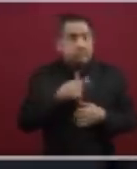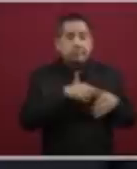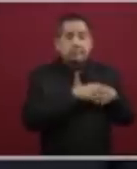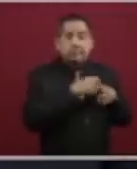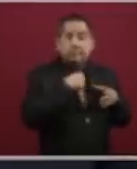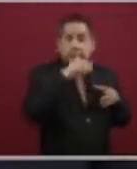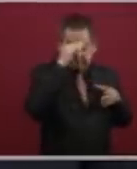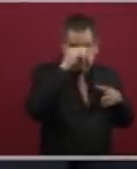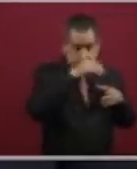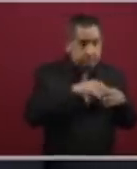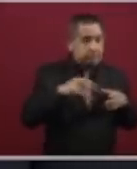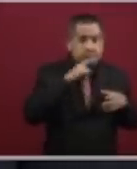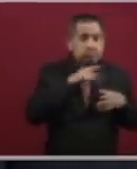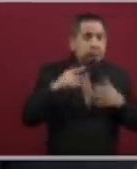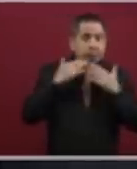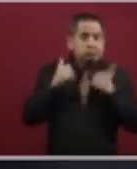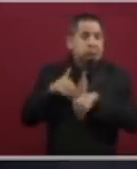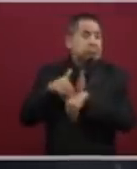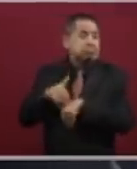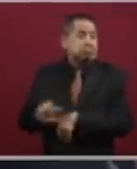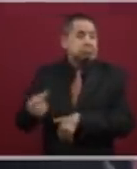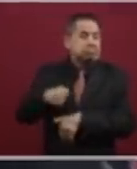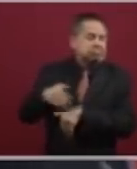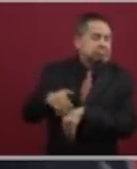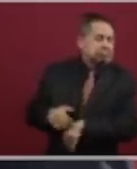iba a